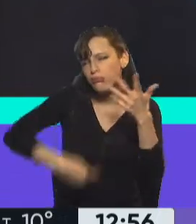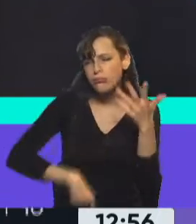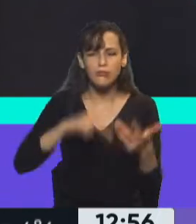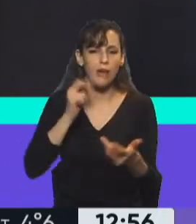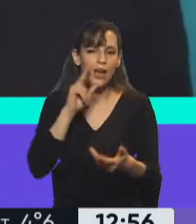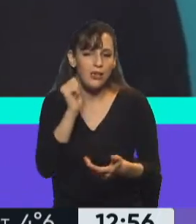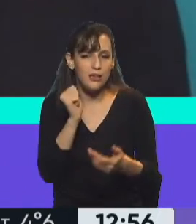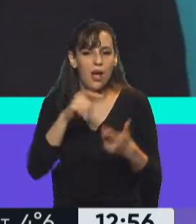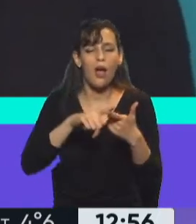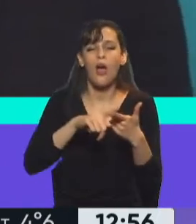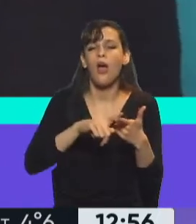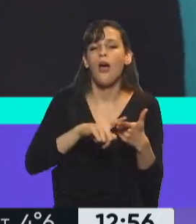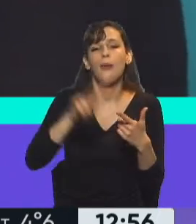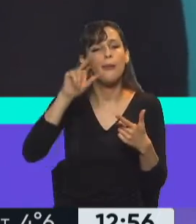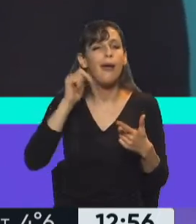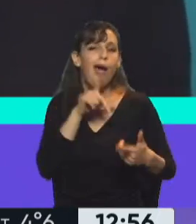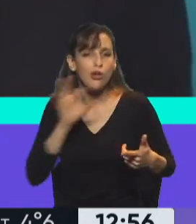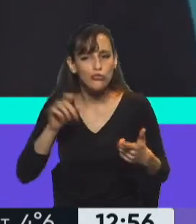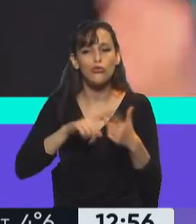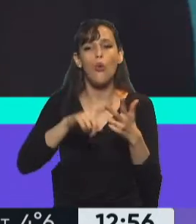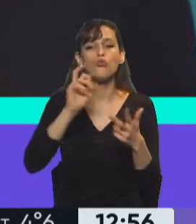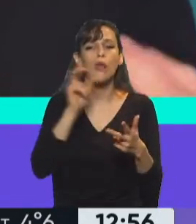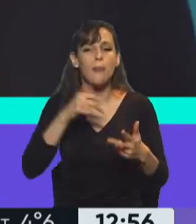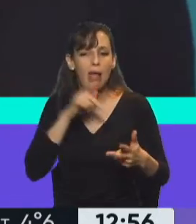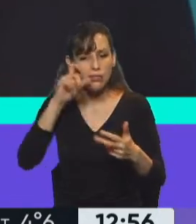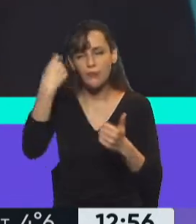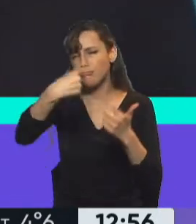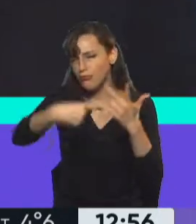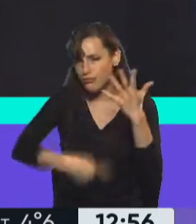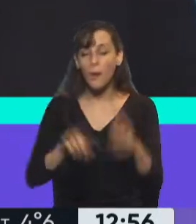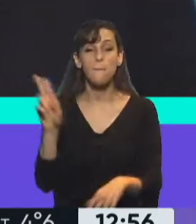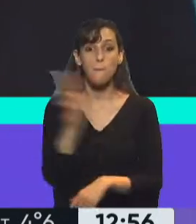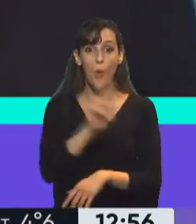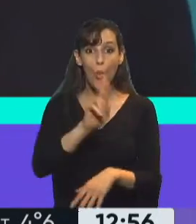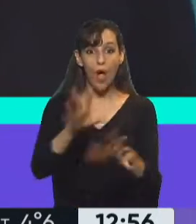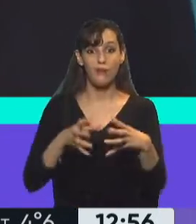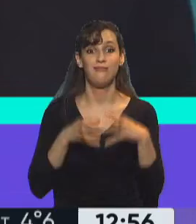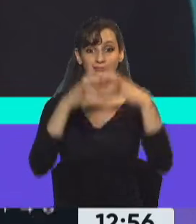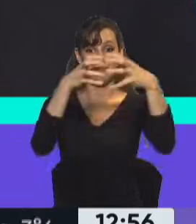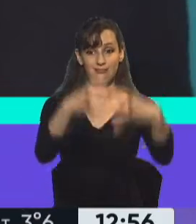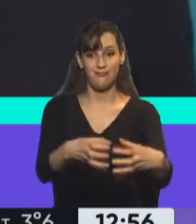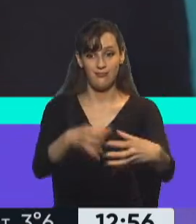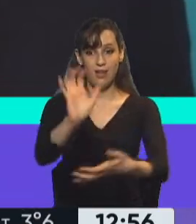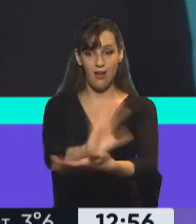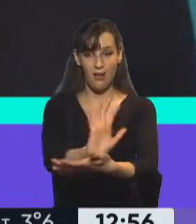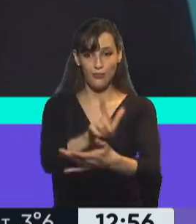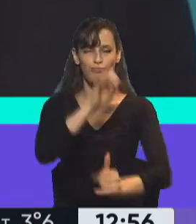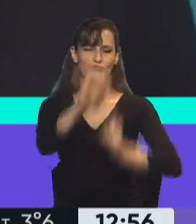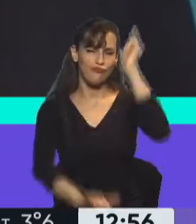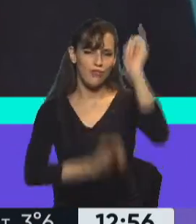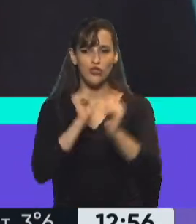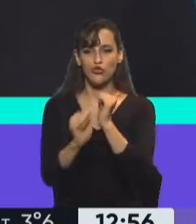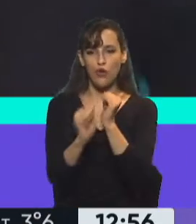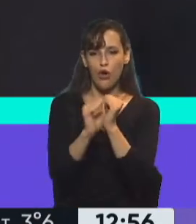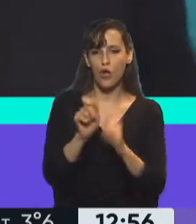Marul, Maruja Bustamante, un universo de mujeres poderosas para contar una historia que tiene una inspiración en la propia vida familiar de